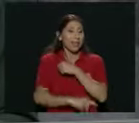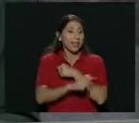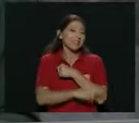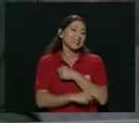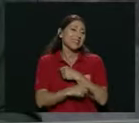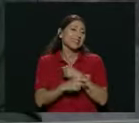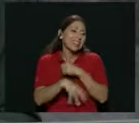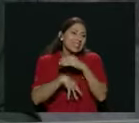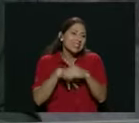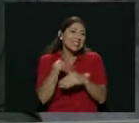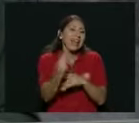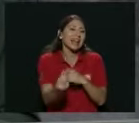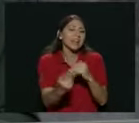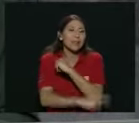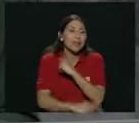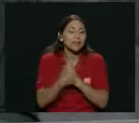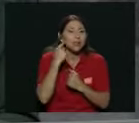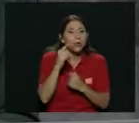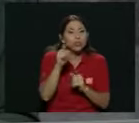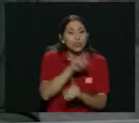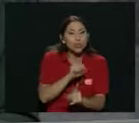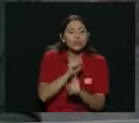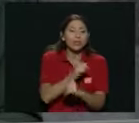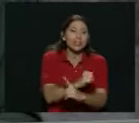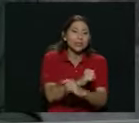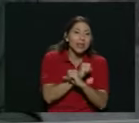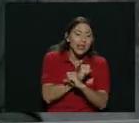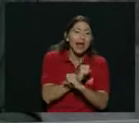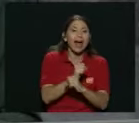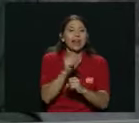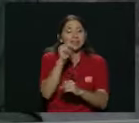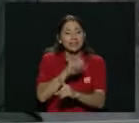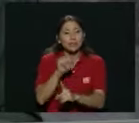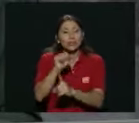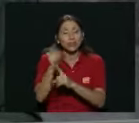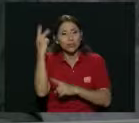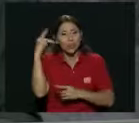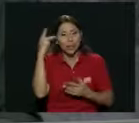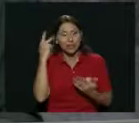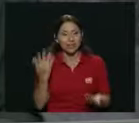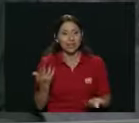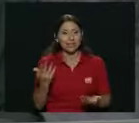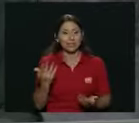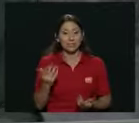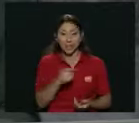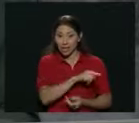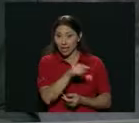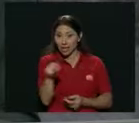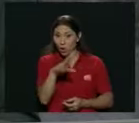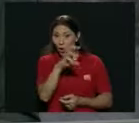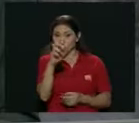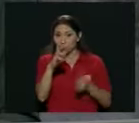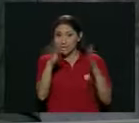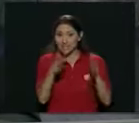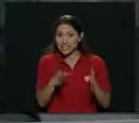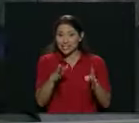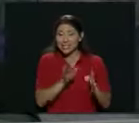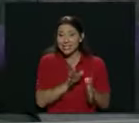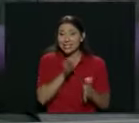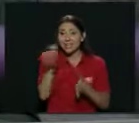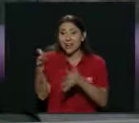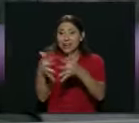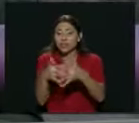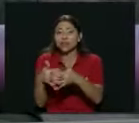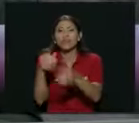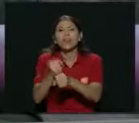cuestiones políticas, ¿verdad? O la situación de seguridad de sus países. ¿En qué trabajan los costarricenses en